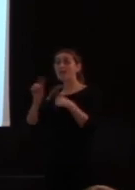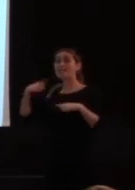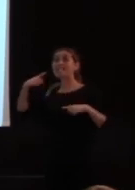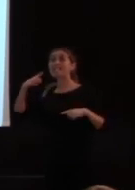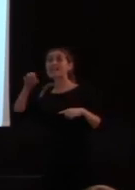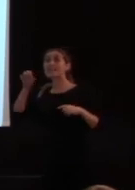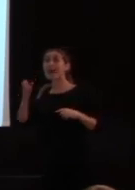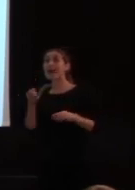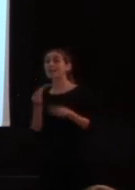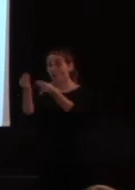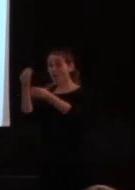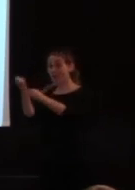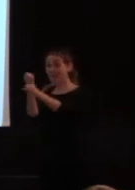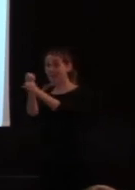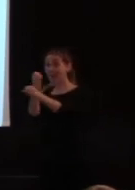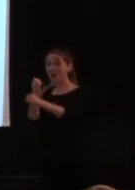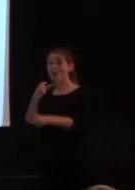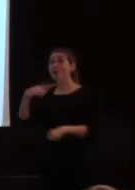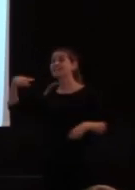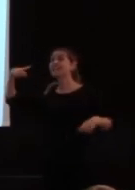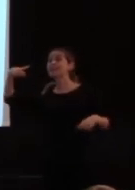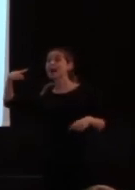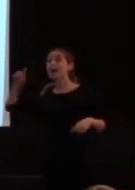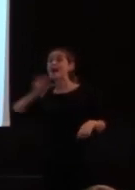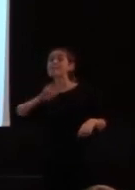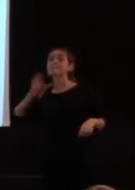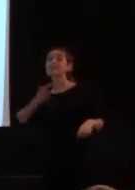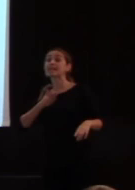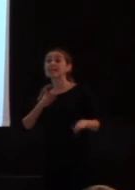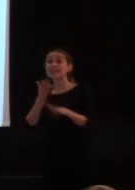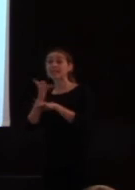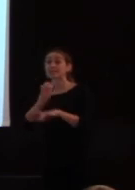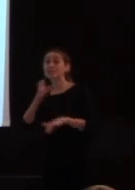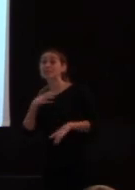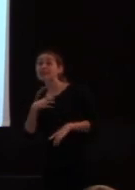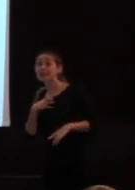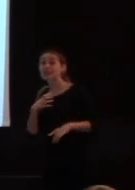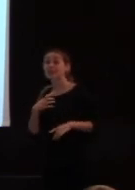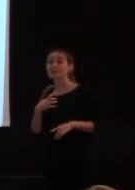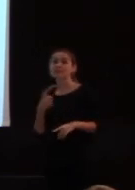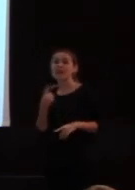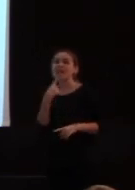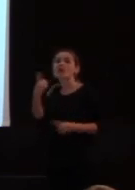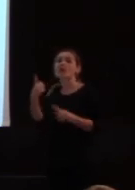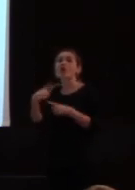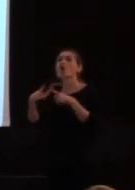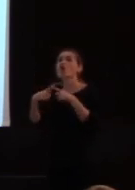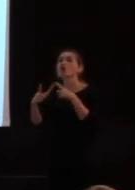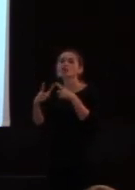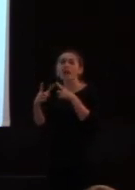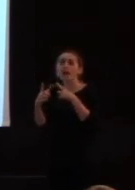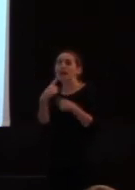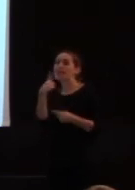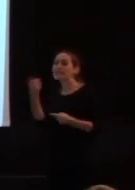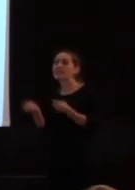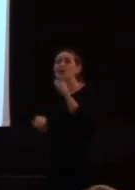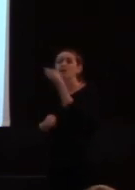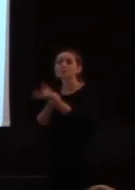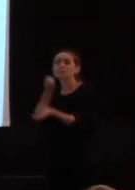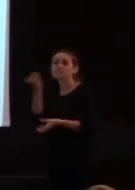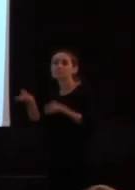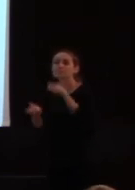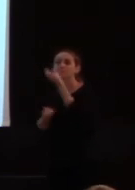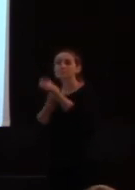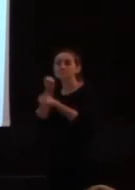voy al trabajo, se daba. Gemma, mañana no podré ir porque no sé qué, pero iba haciendo comentarios, los alumnos, sus alumnas, durante